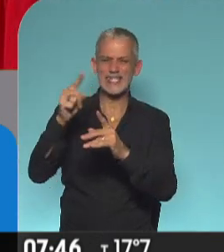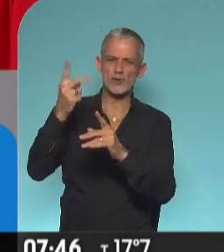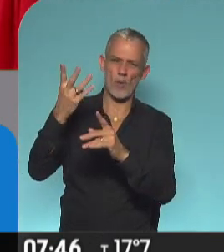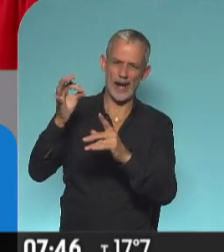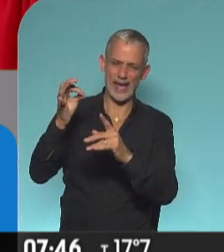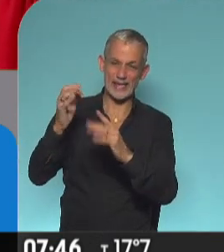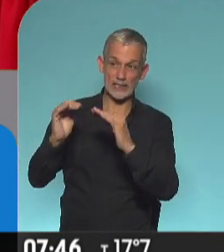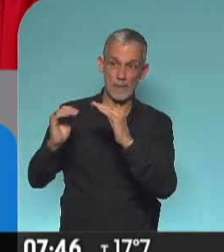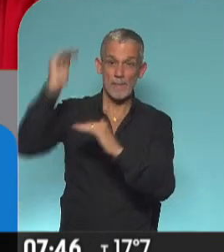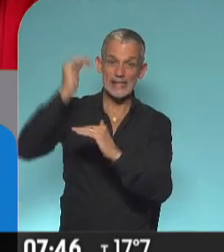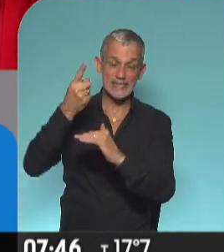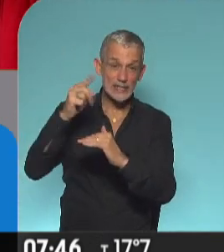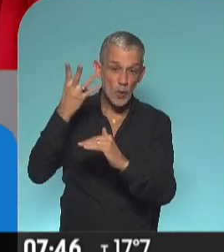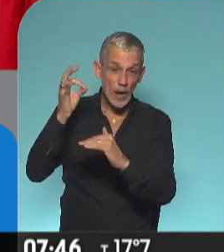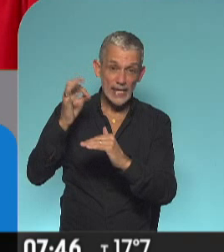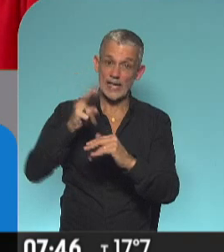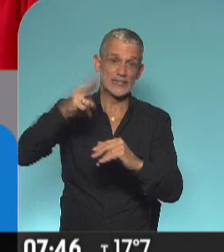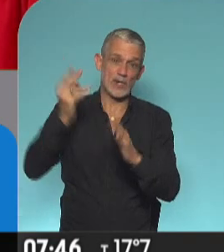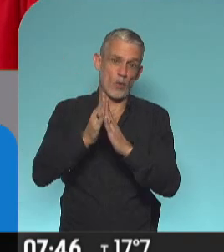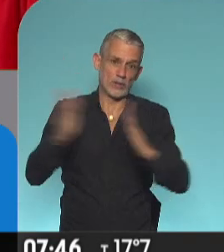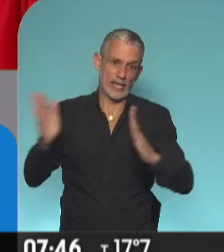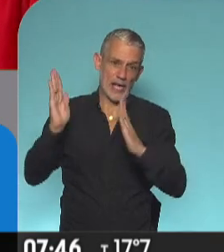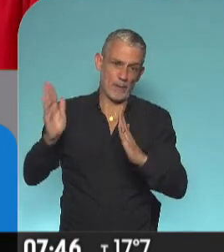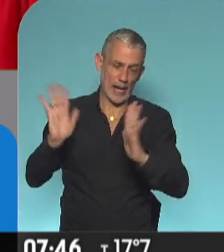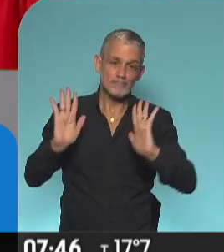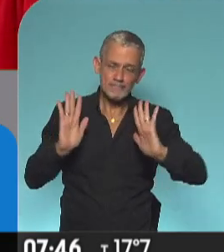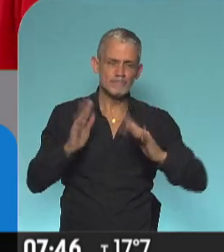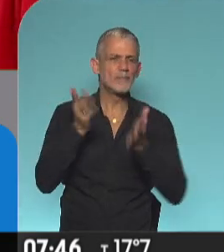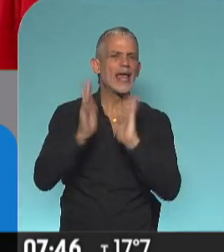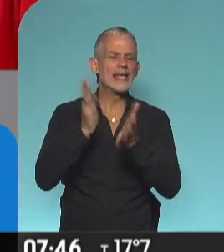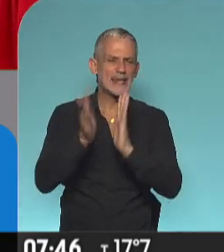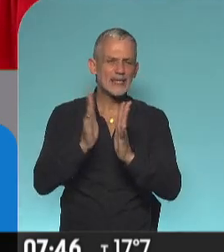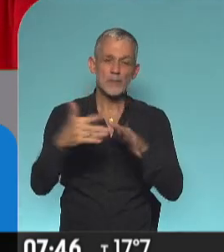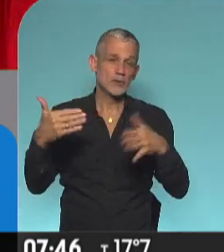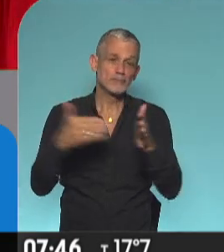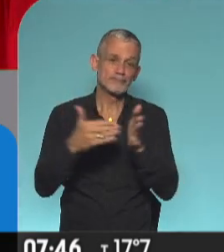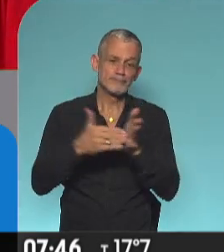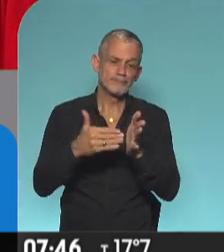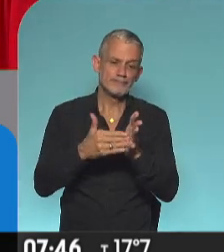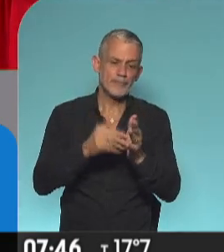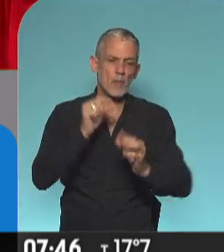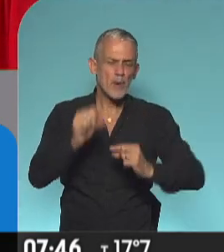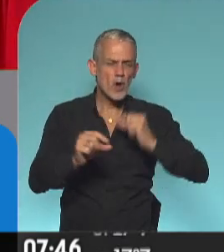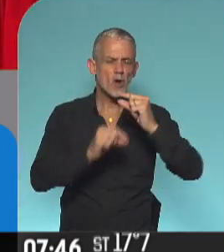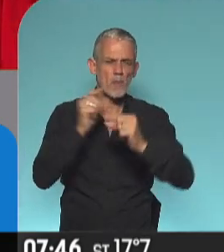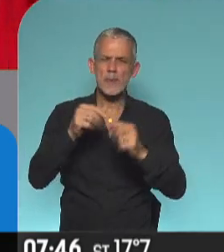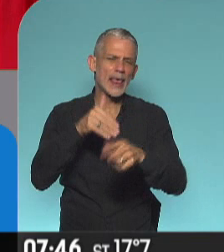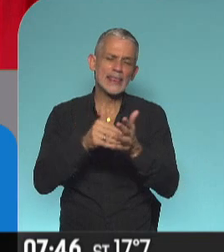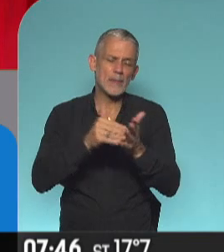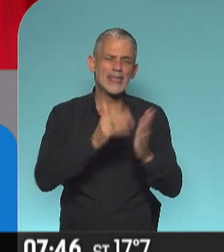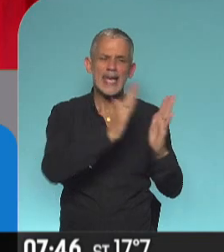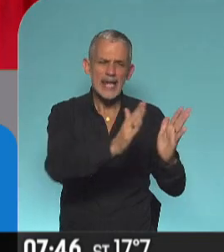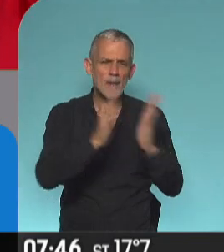cuando supera los 140 estamos en una segunda etapa. Y también el tratamiento va a ser justamente progresivamente escalonado en función Claro. de estas etapas.